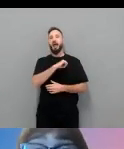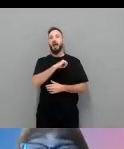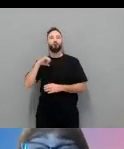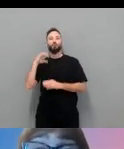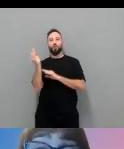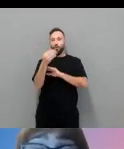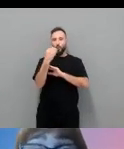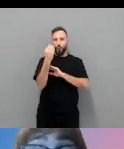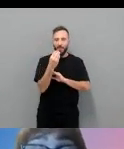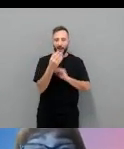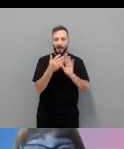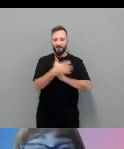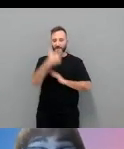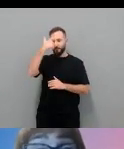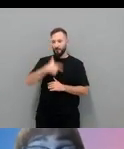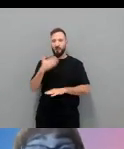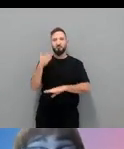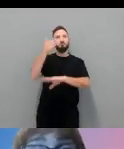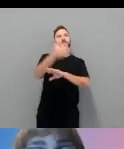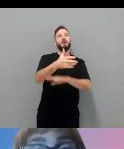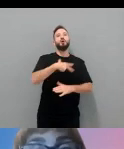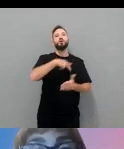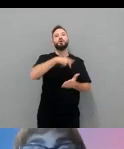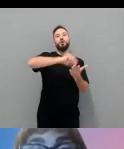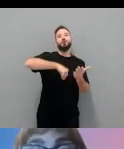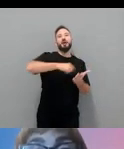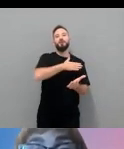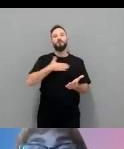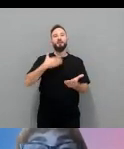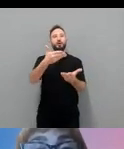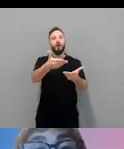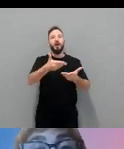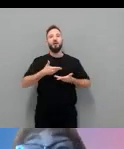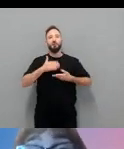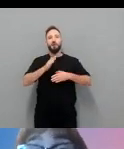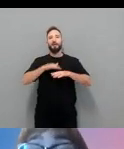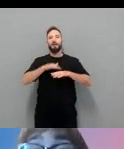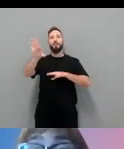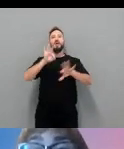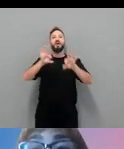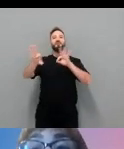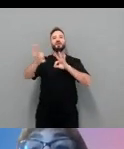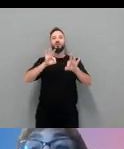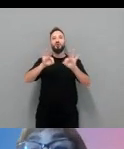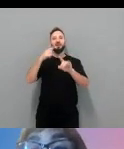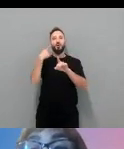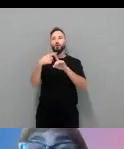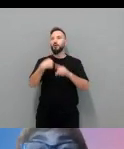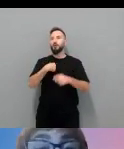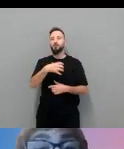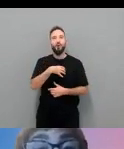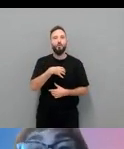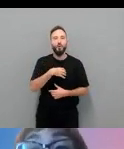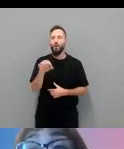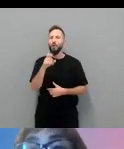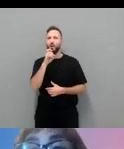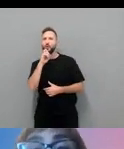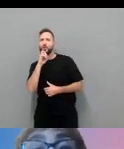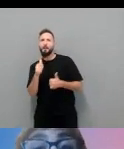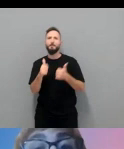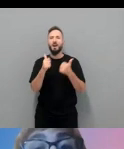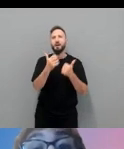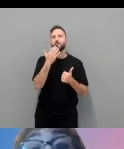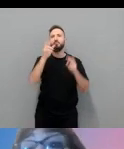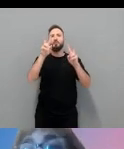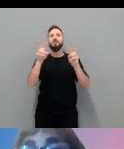esa persona puede ir a notaría y decir quién quiere que le ayude en esto de la toma de decisiones, en aquellas cosas que no pueda o tenga mayor dificultad, como puede ser el